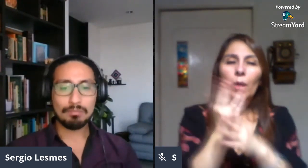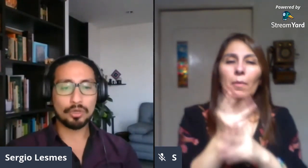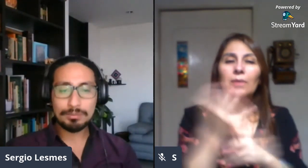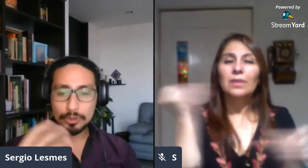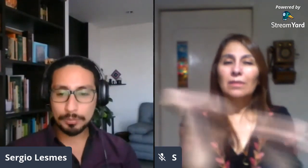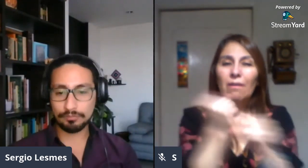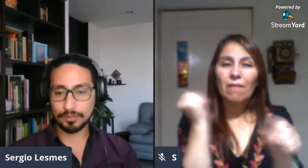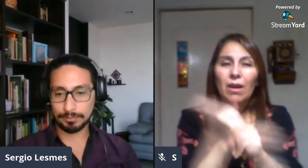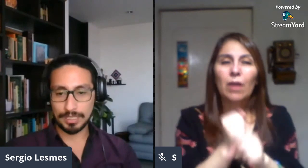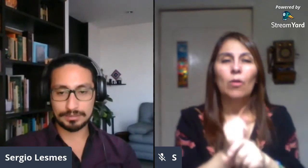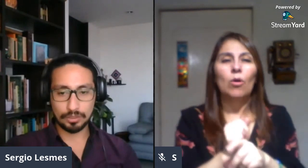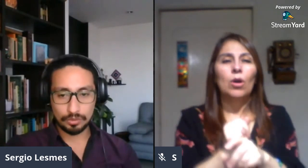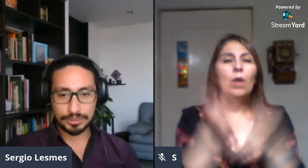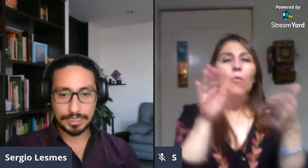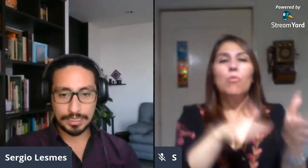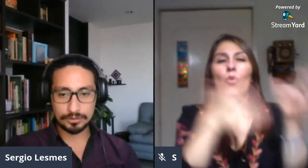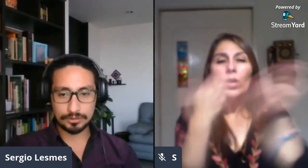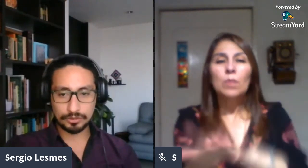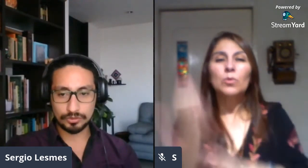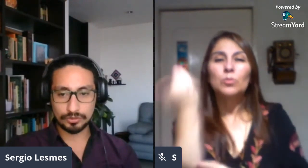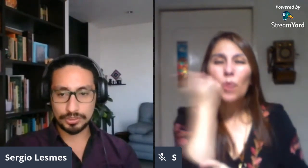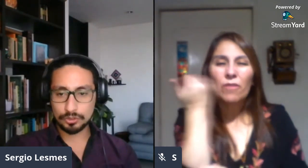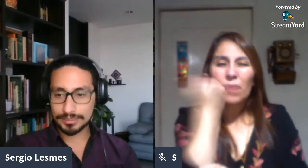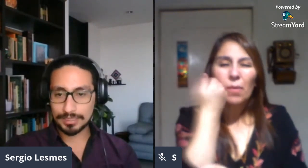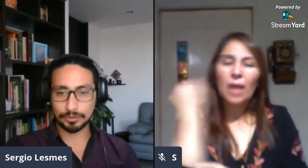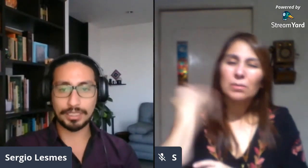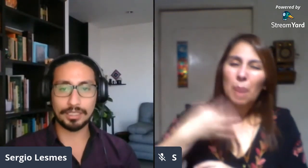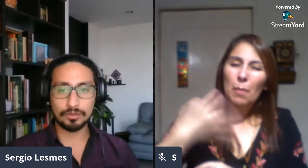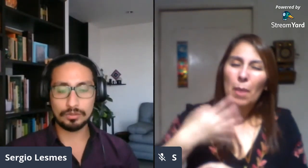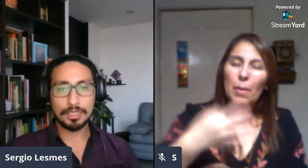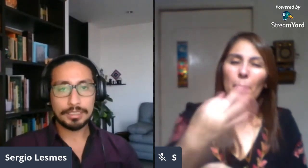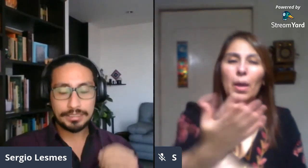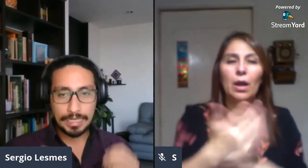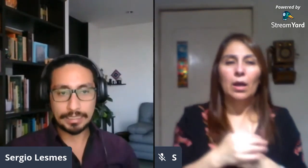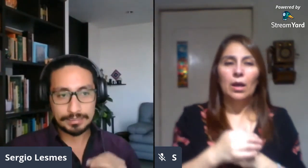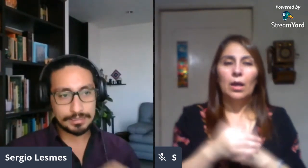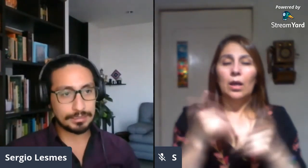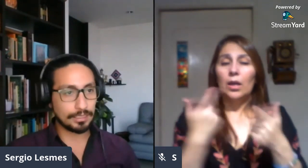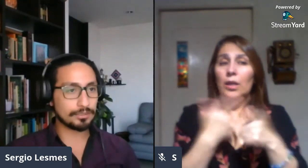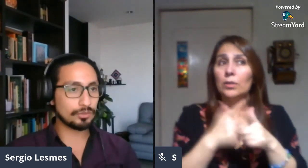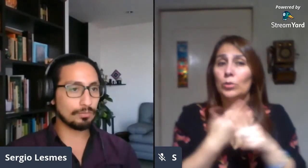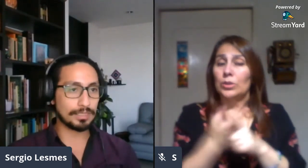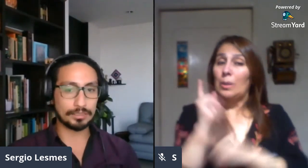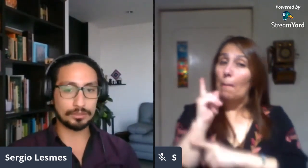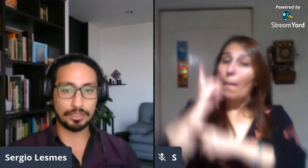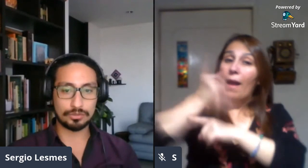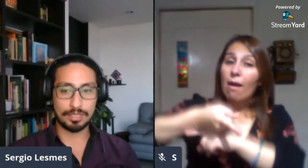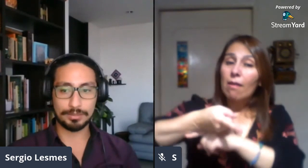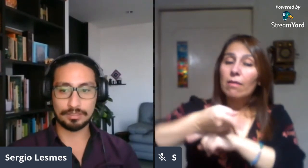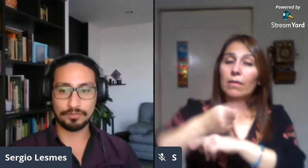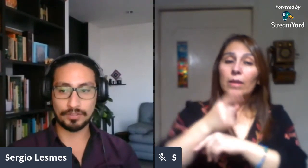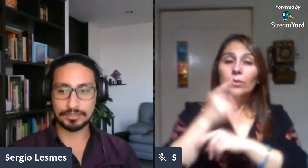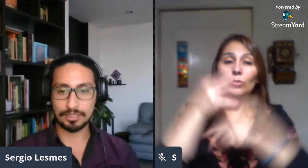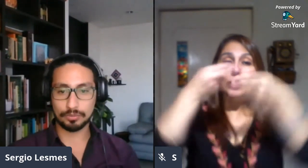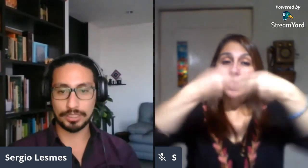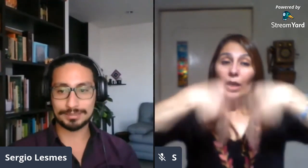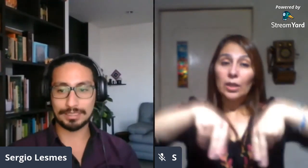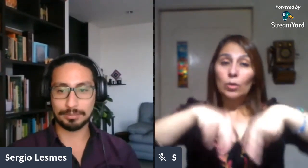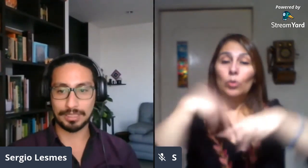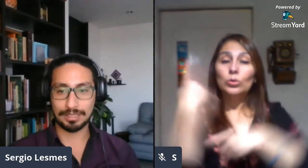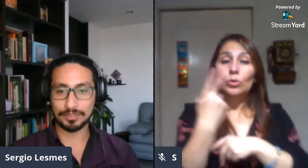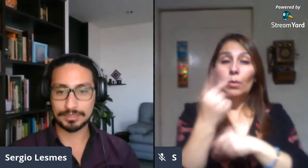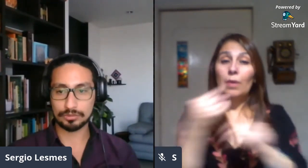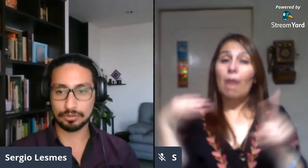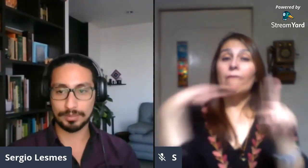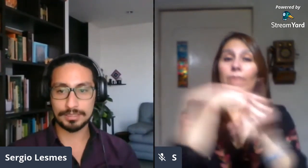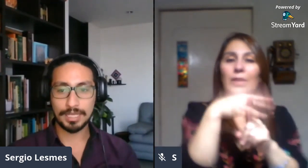severas, morimos por enfermedades crónicas. Entonces yo creo que ese mandato de género, y hay que insistir en esto, es un mandato que no solamente ha afectado a las mujeres,